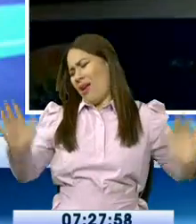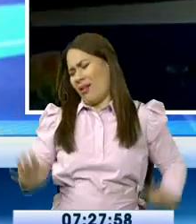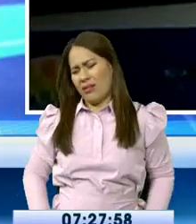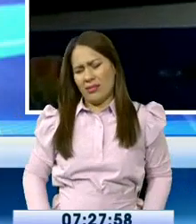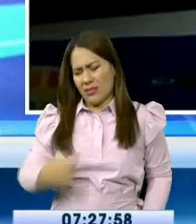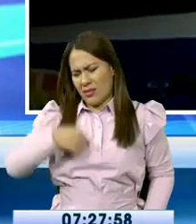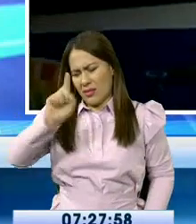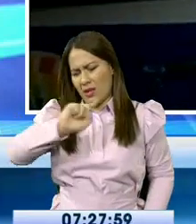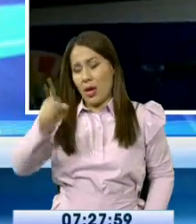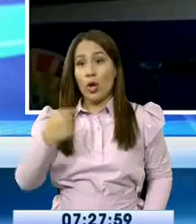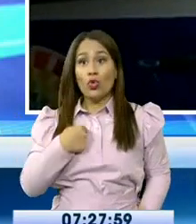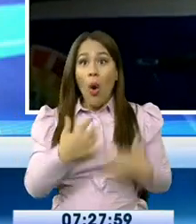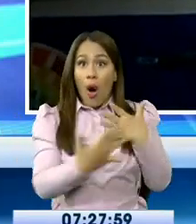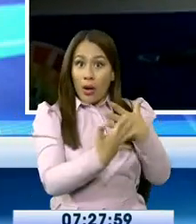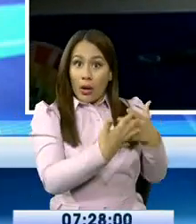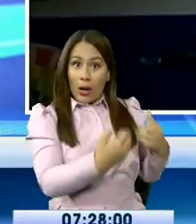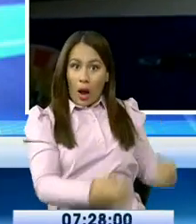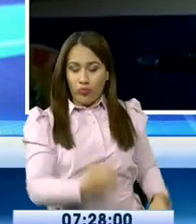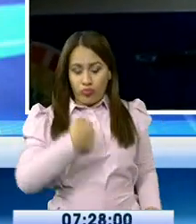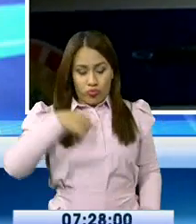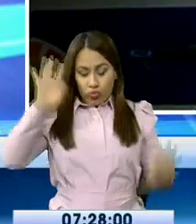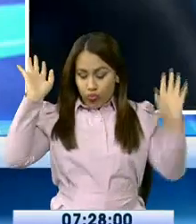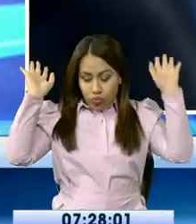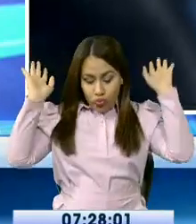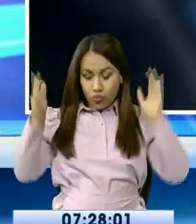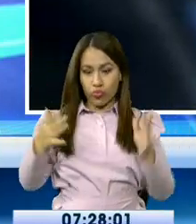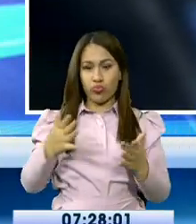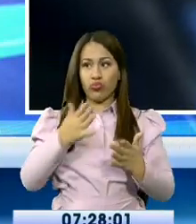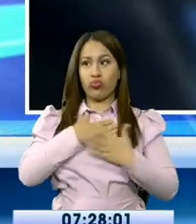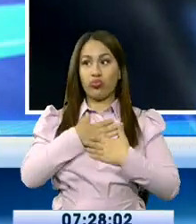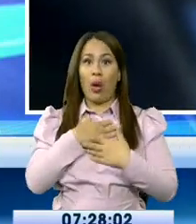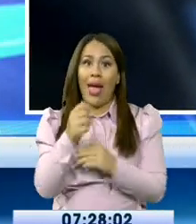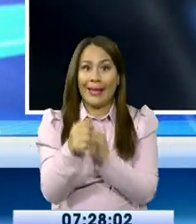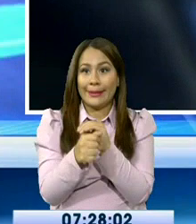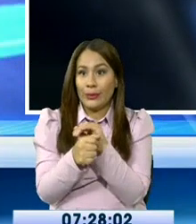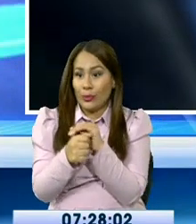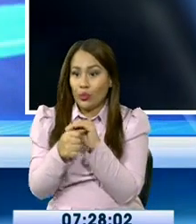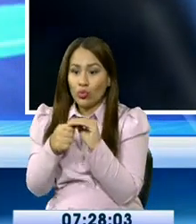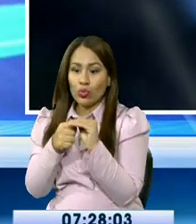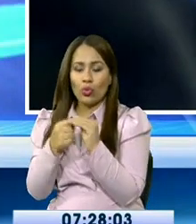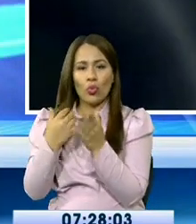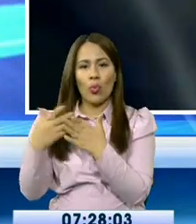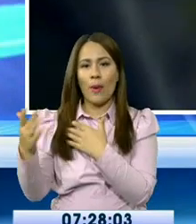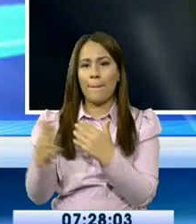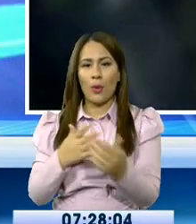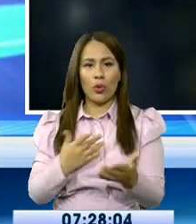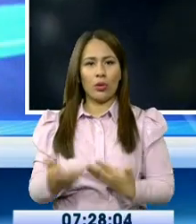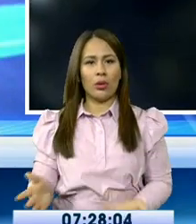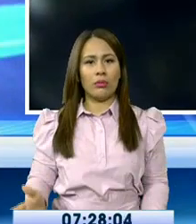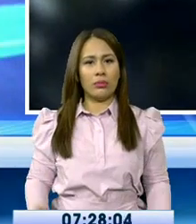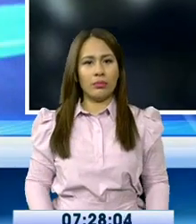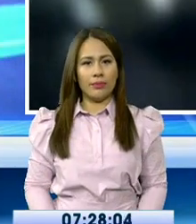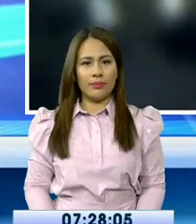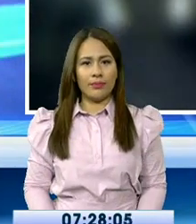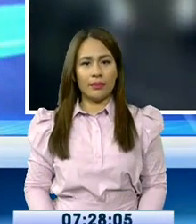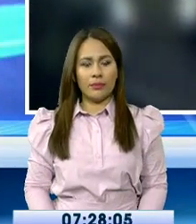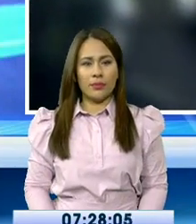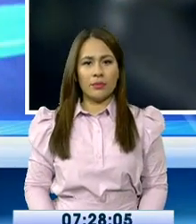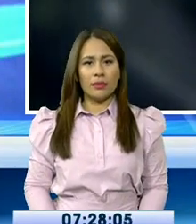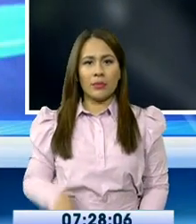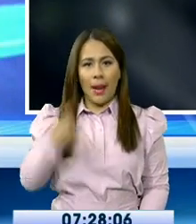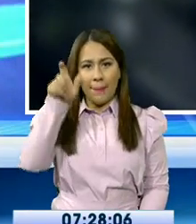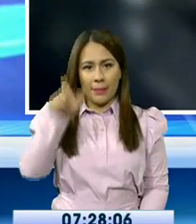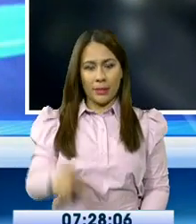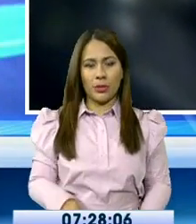es que no, yo a la cárcel no voy a ir. Pongo mi pellejo a buen recaudo y no importa, ¿verdad?, si esa